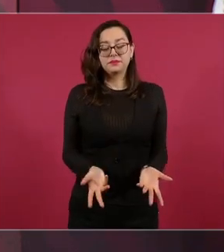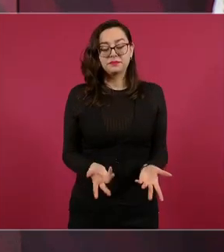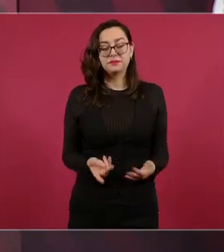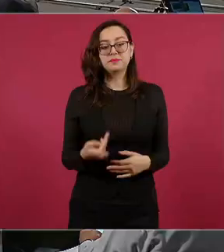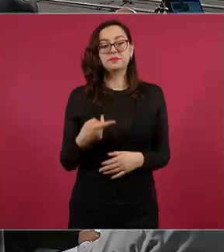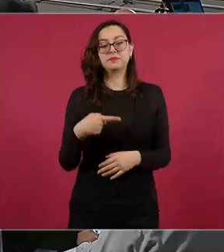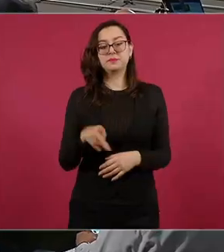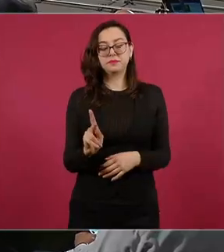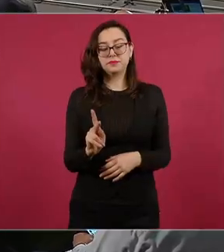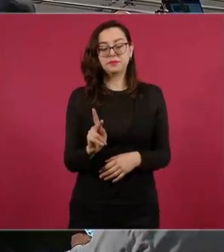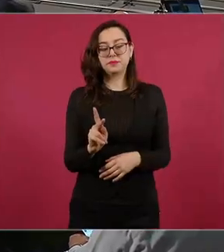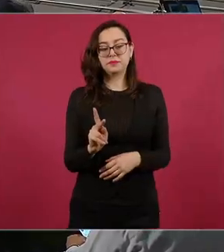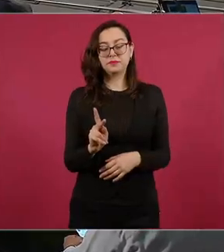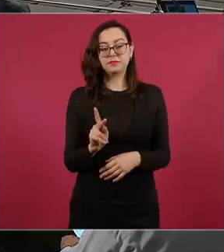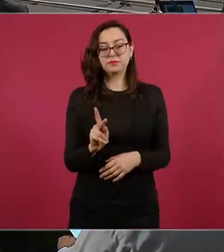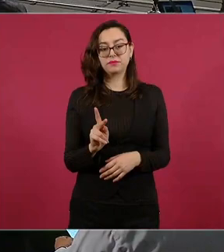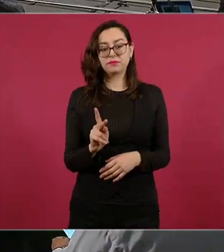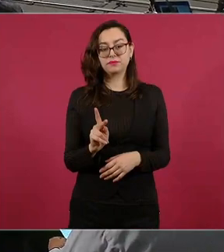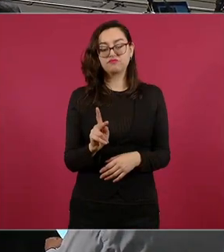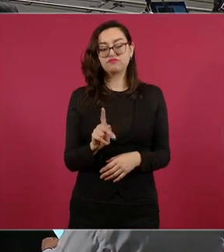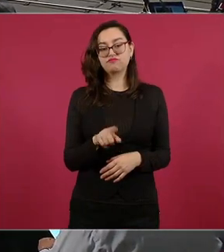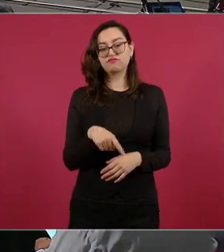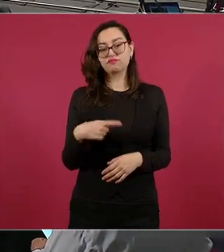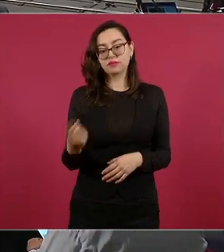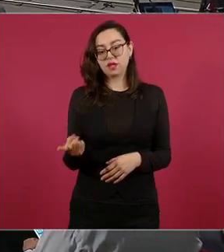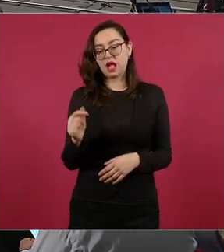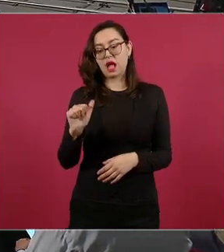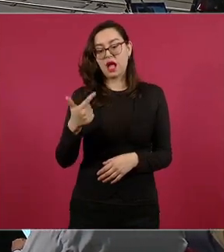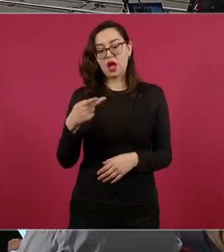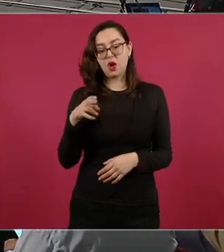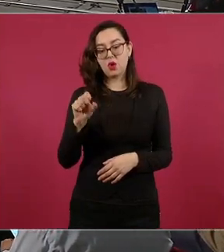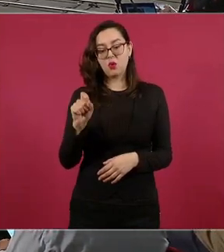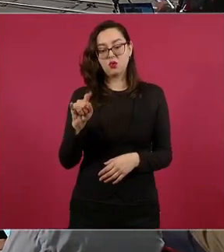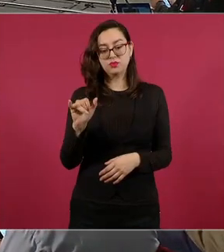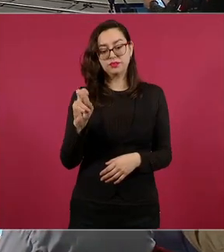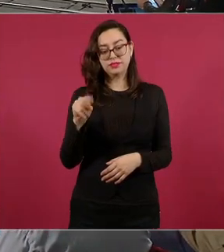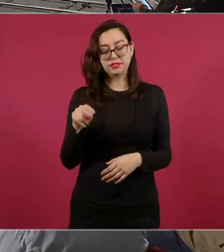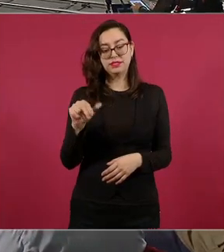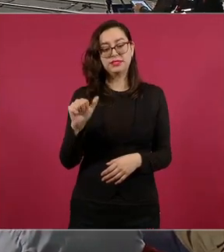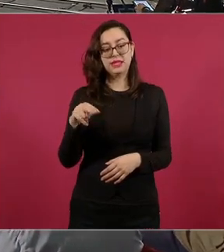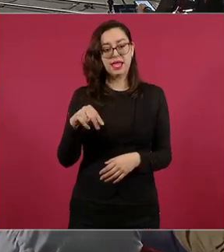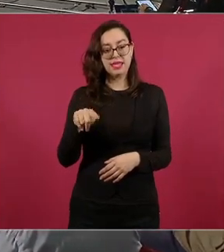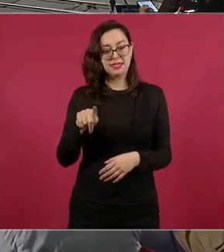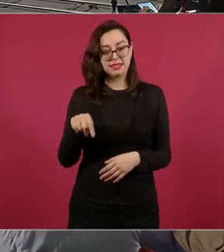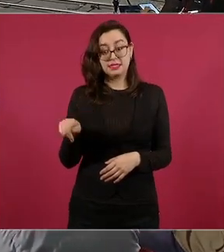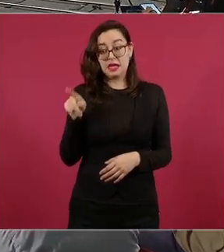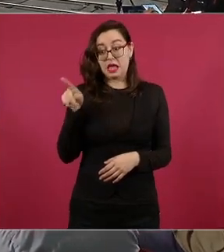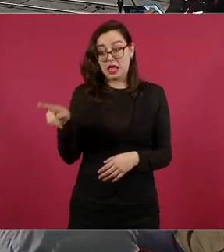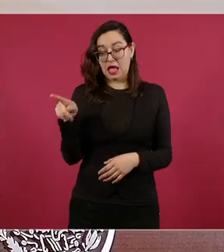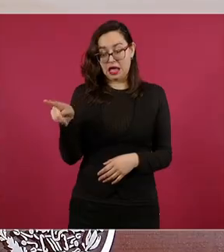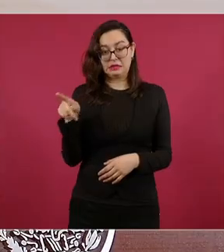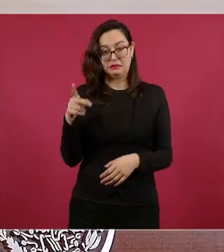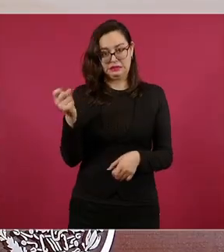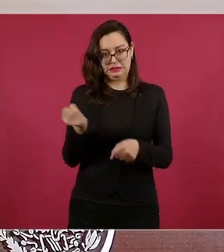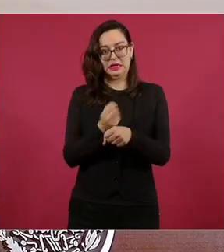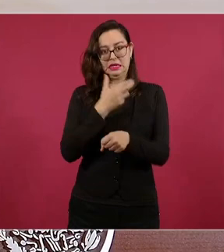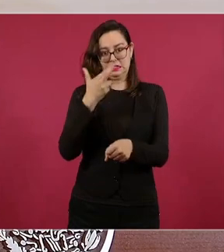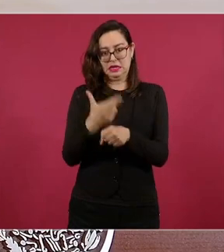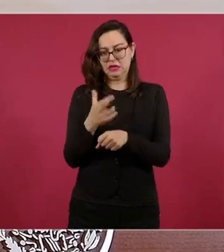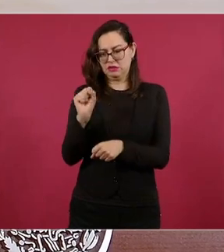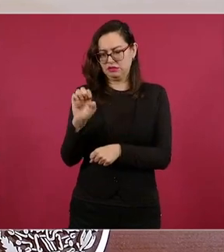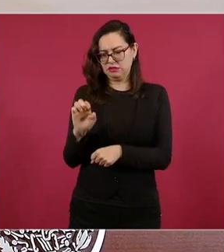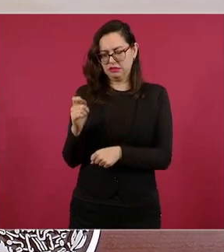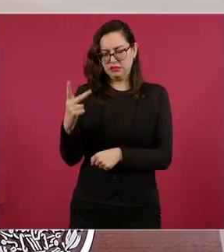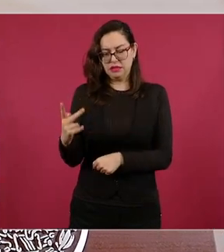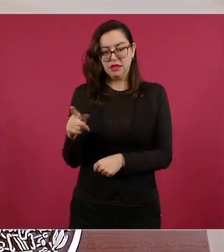a este gran escritor, secretario de Educación, le conmueve advertir